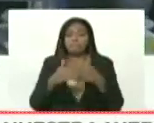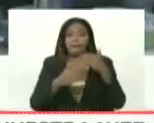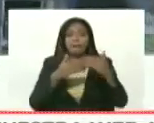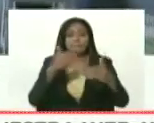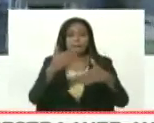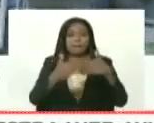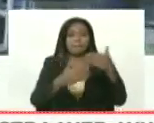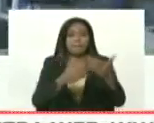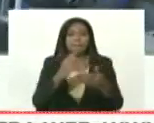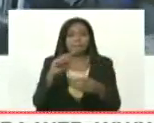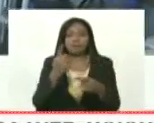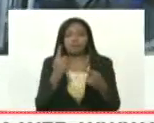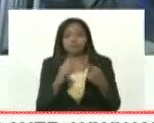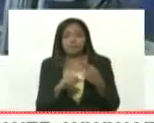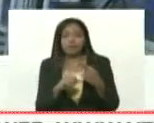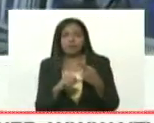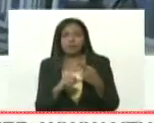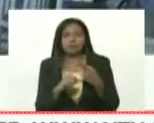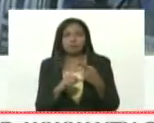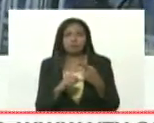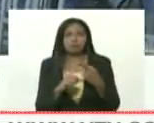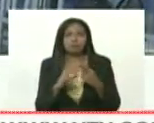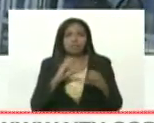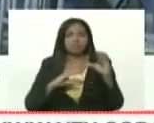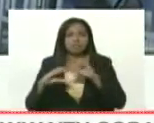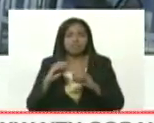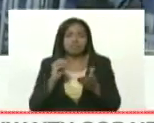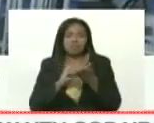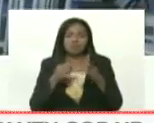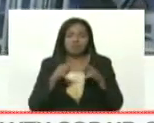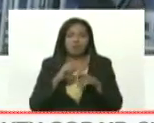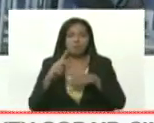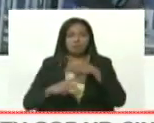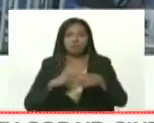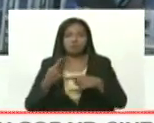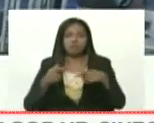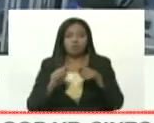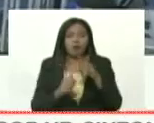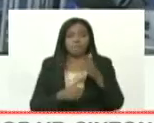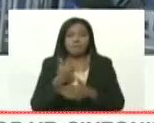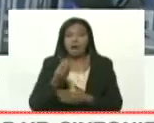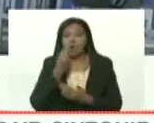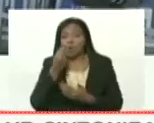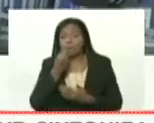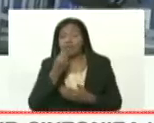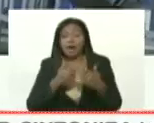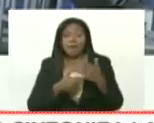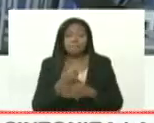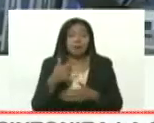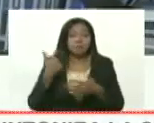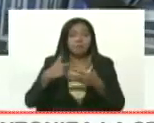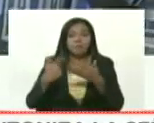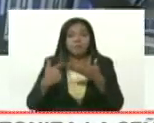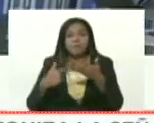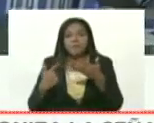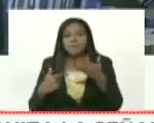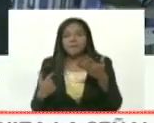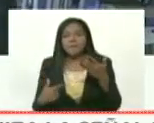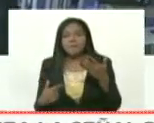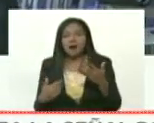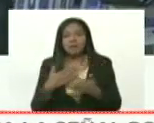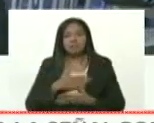paso. El primer paso, la ciencia aplicada para producir más alimentos, más papas